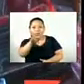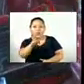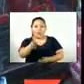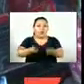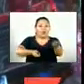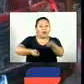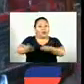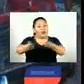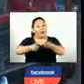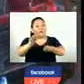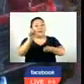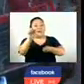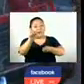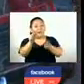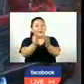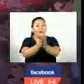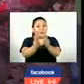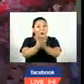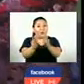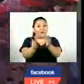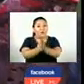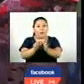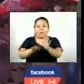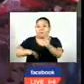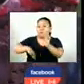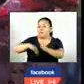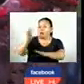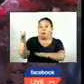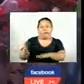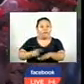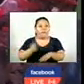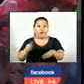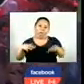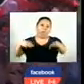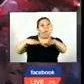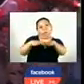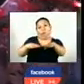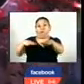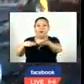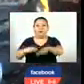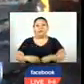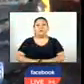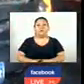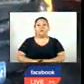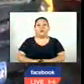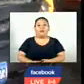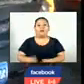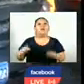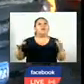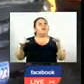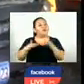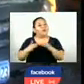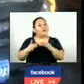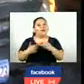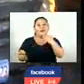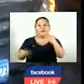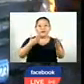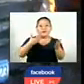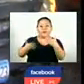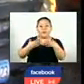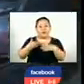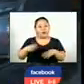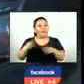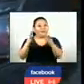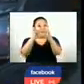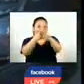vehicular y por esa razón los ciudadanos podrían estar más expuestos a tener accidentes de tránsito. Además destaca que se busca implementar